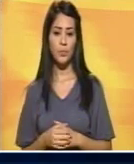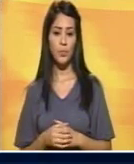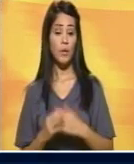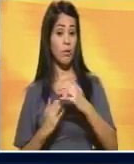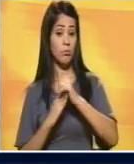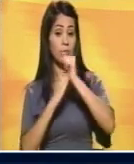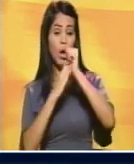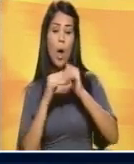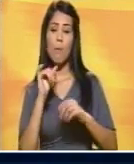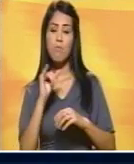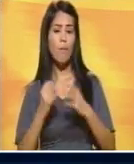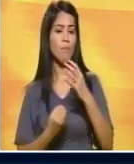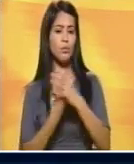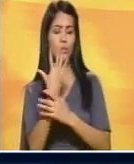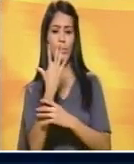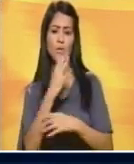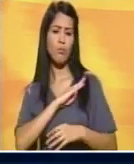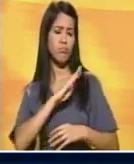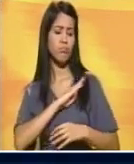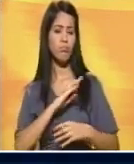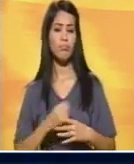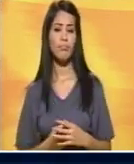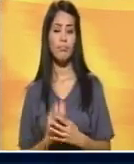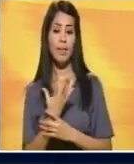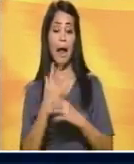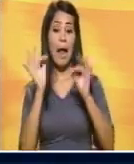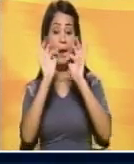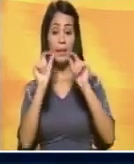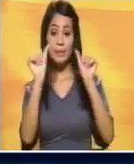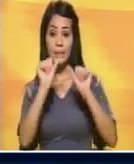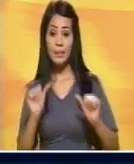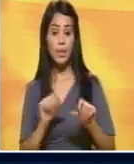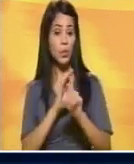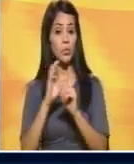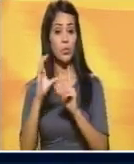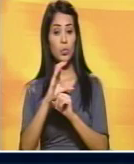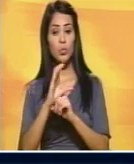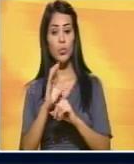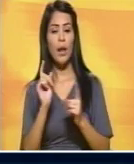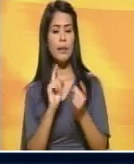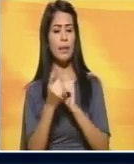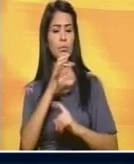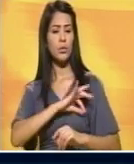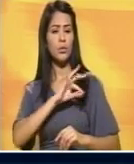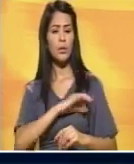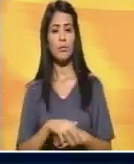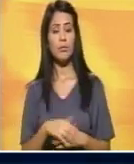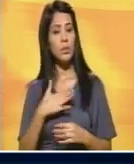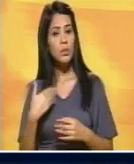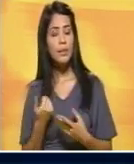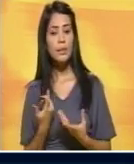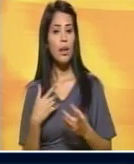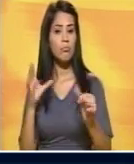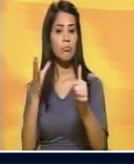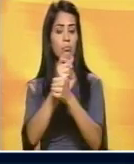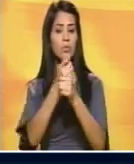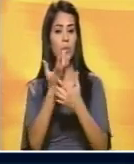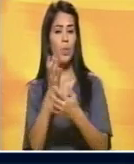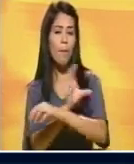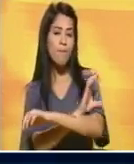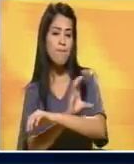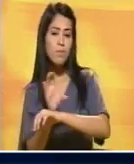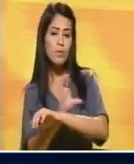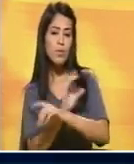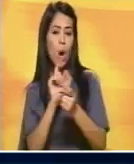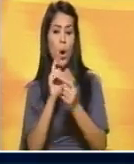propia fundación que cree en el arte y la cultura como generadores de cambios sociales. Lo que quería era lograr por medio de la música, por medio de